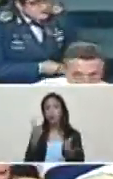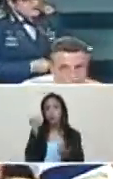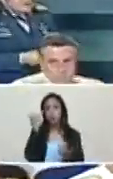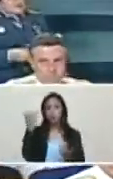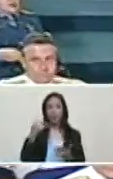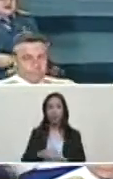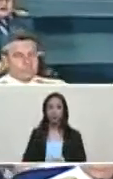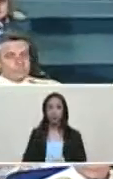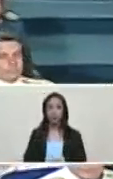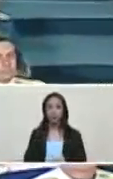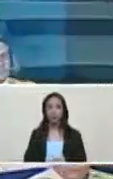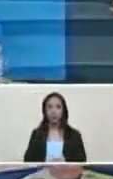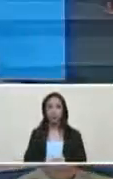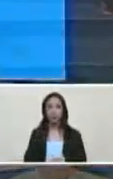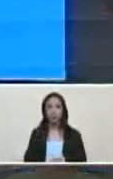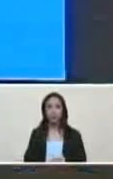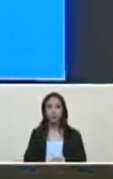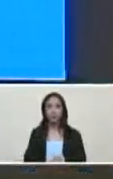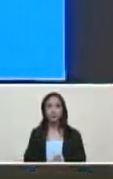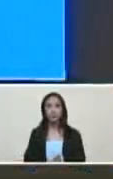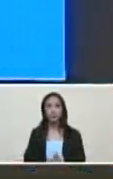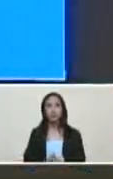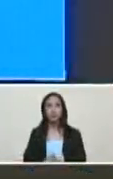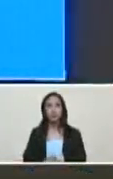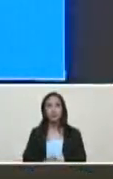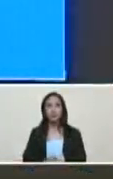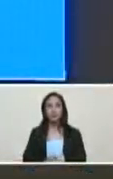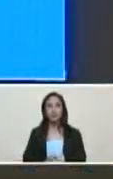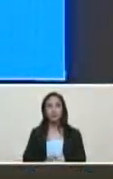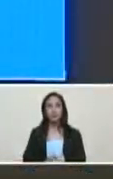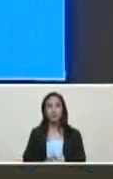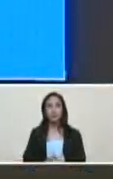esta oportunidad y esta fuerza